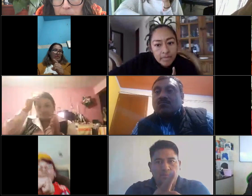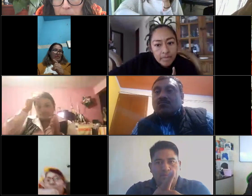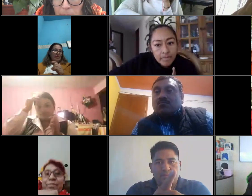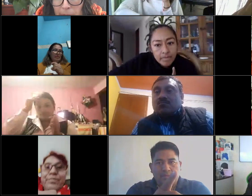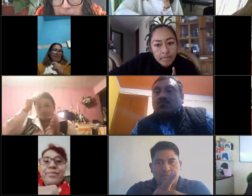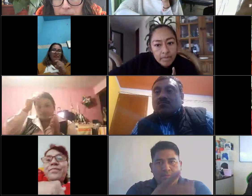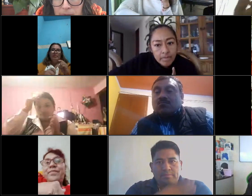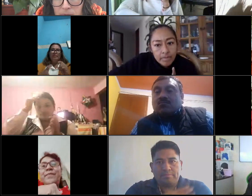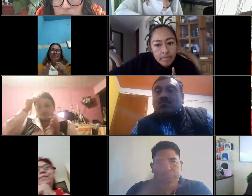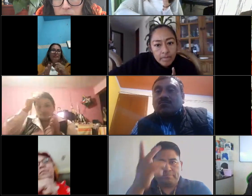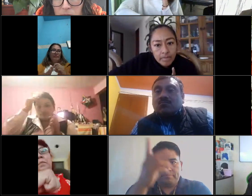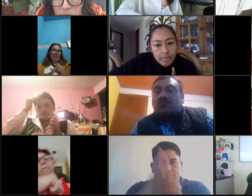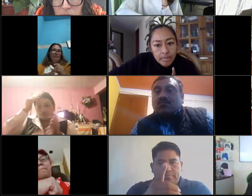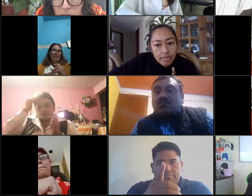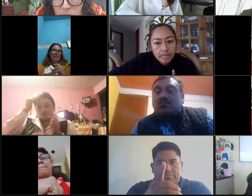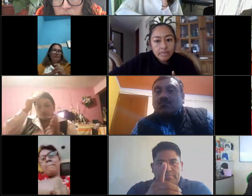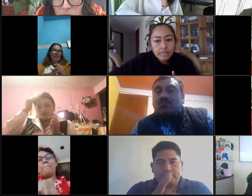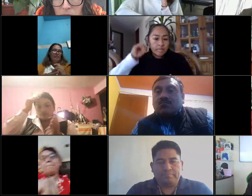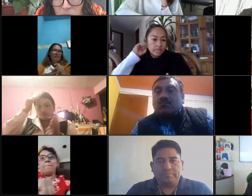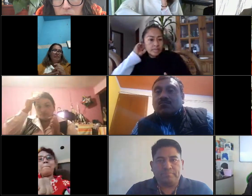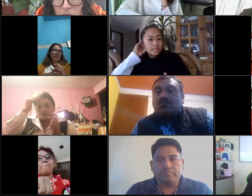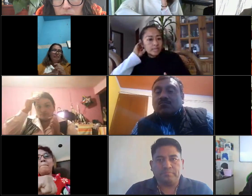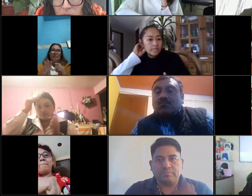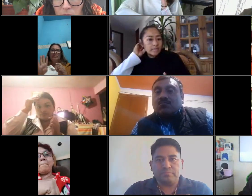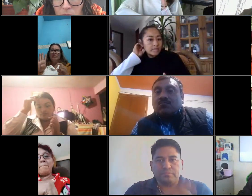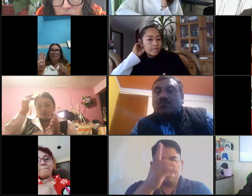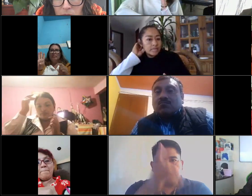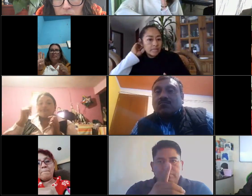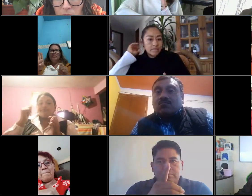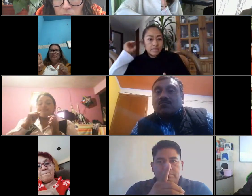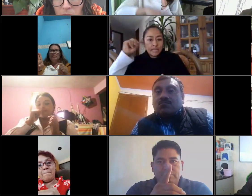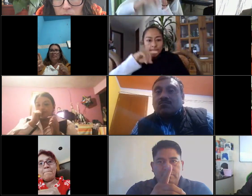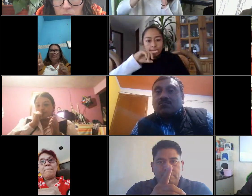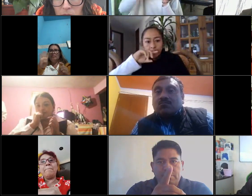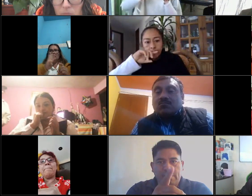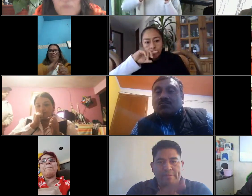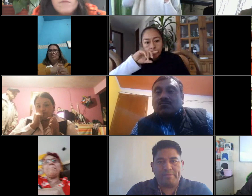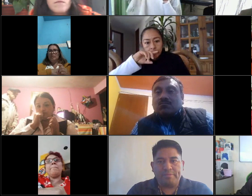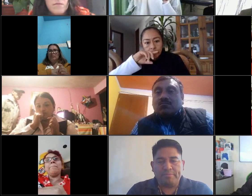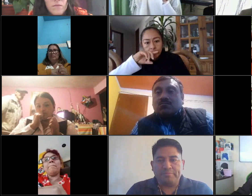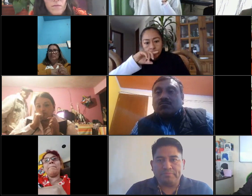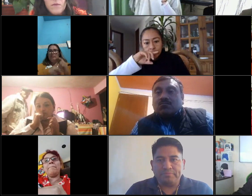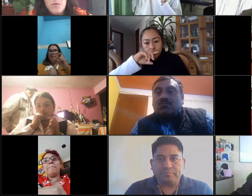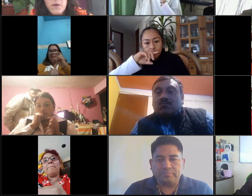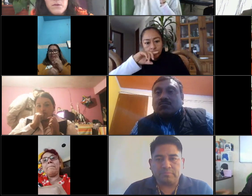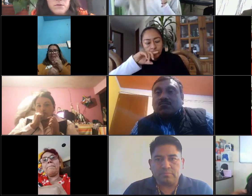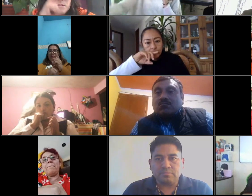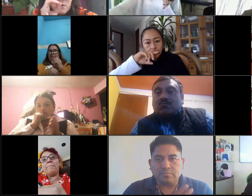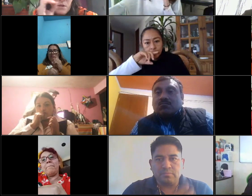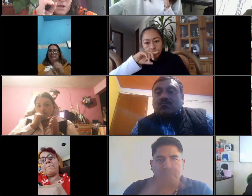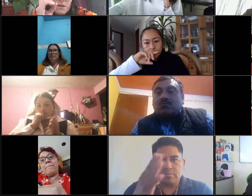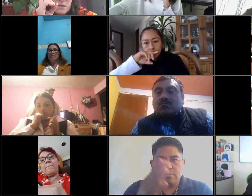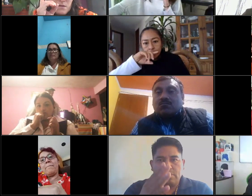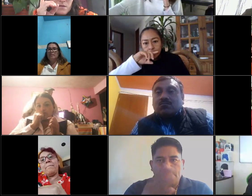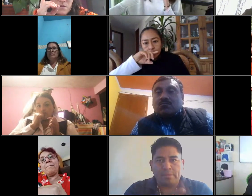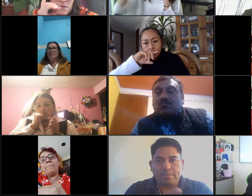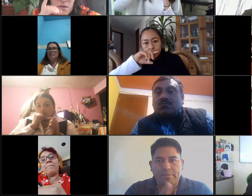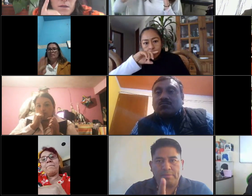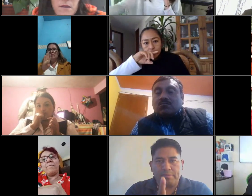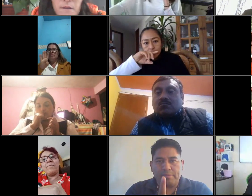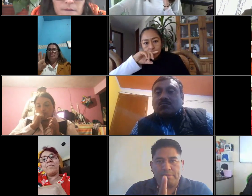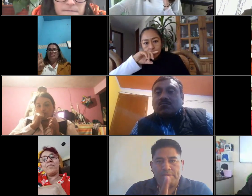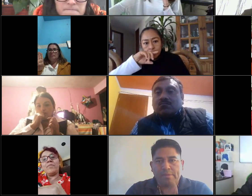palabra. no siempre. ¿No siempre? Ah, ok. Ahorita voy a explicar esa parte también, ¿va? Sí,